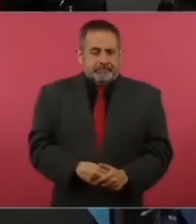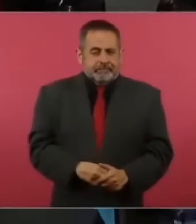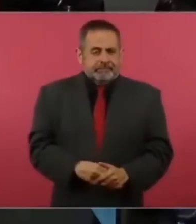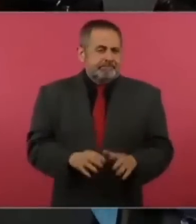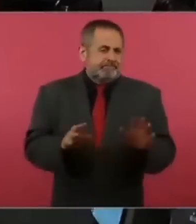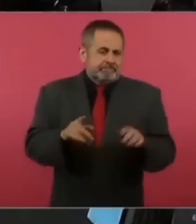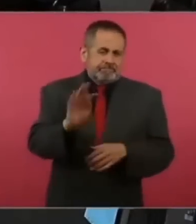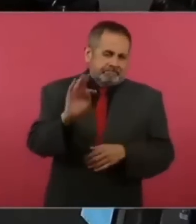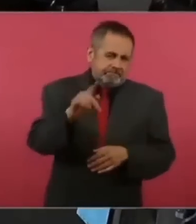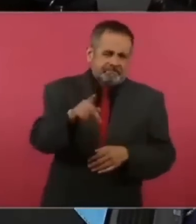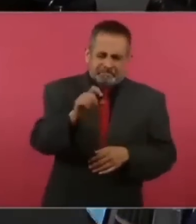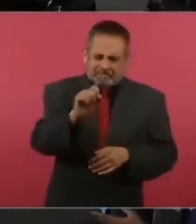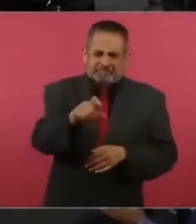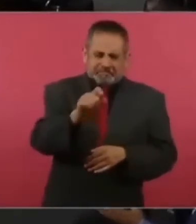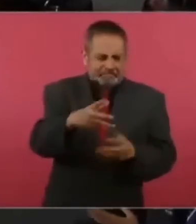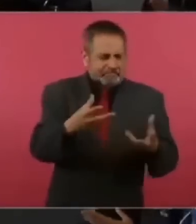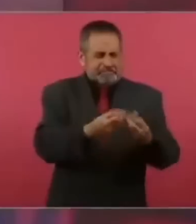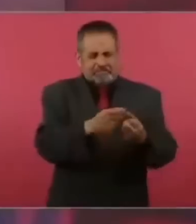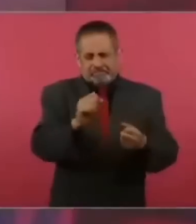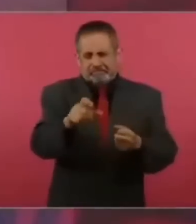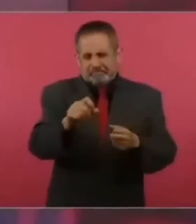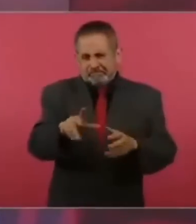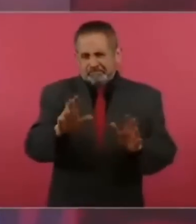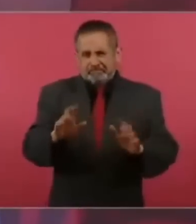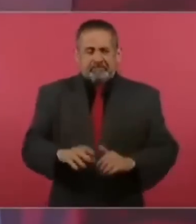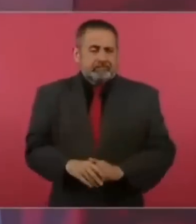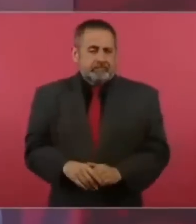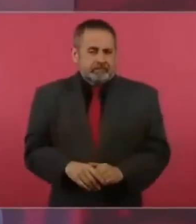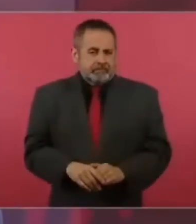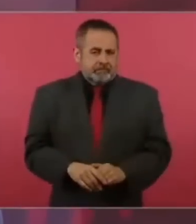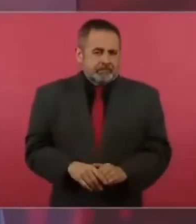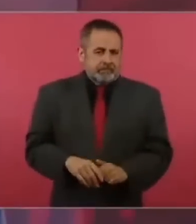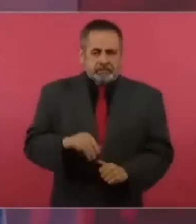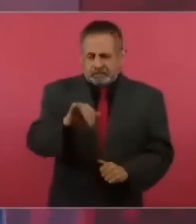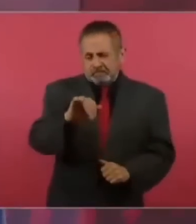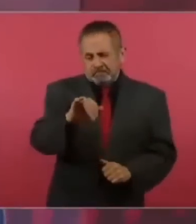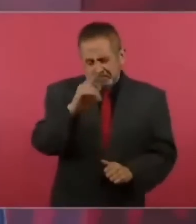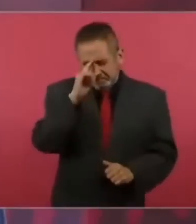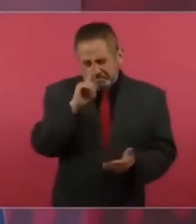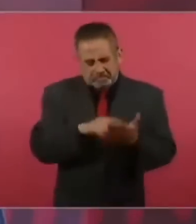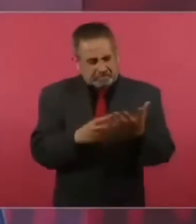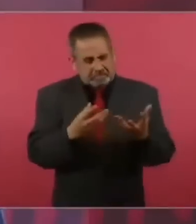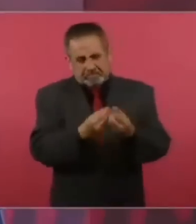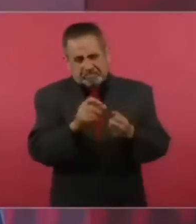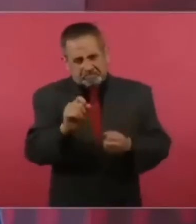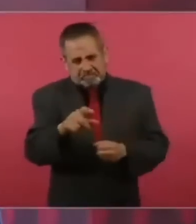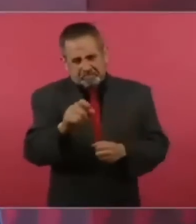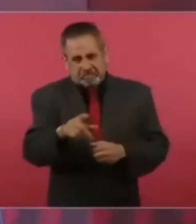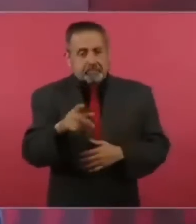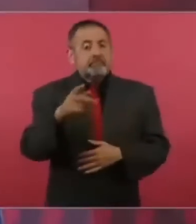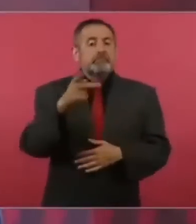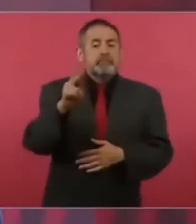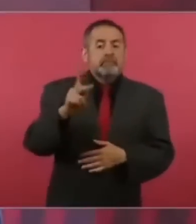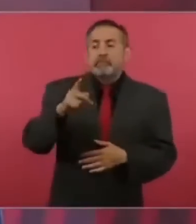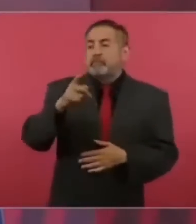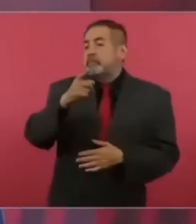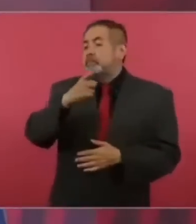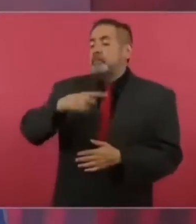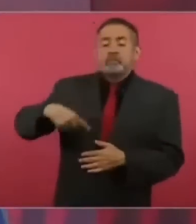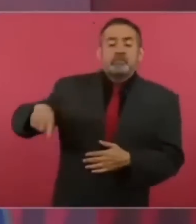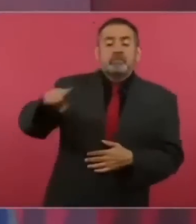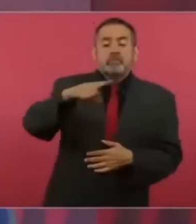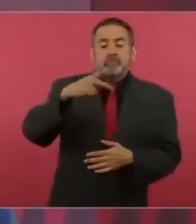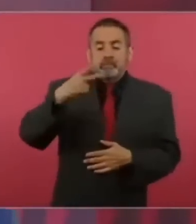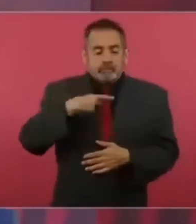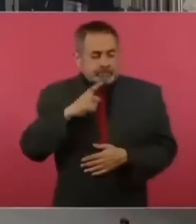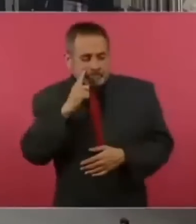pues debe ser parte de lo mismo. Sí, parte de lo mismo. Pero la gente se da cuenta, así